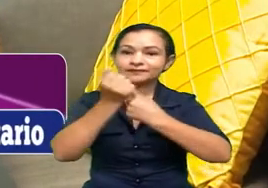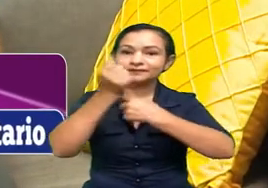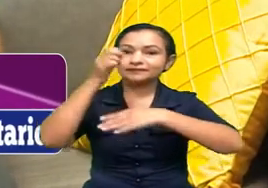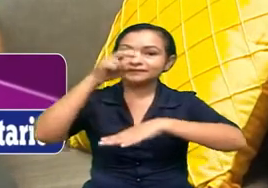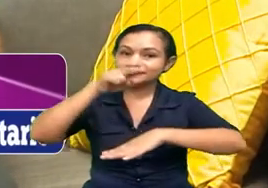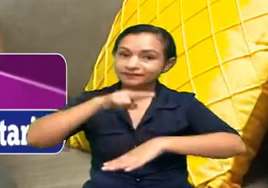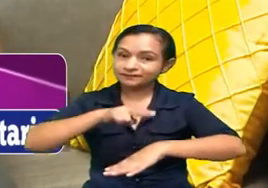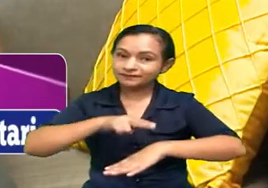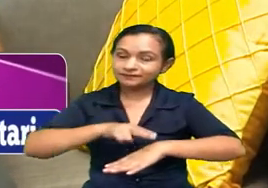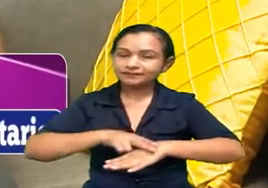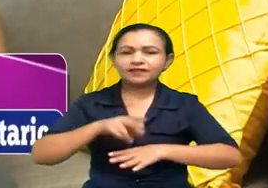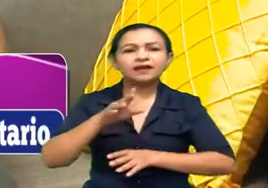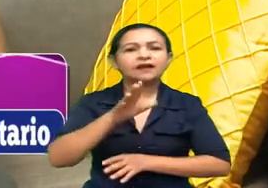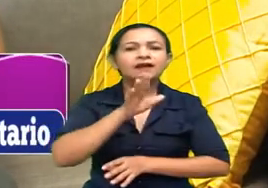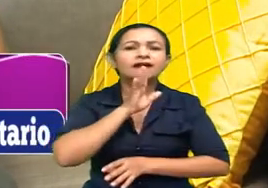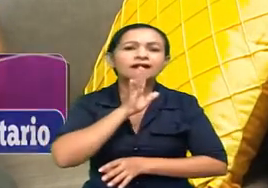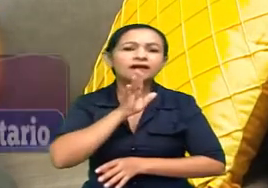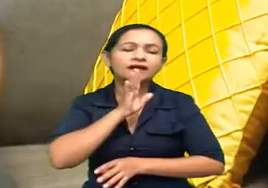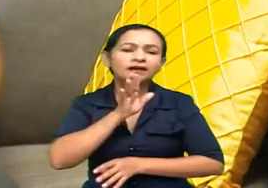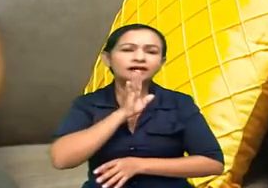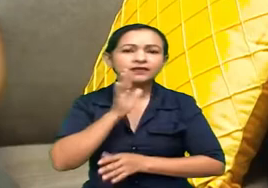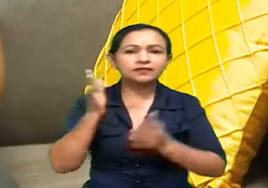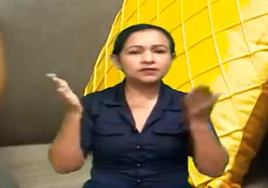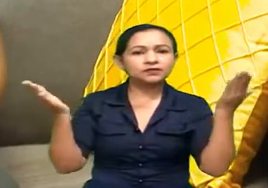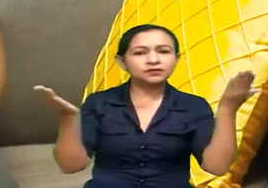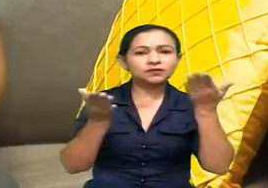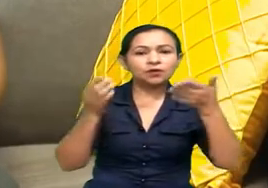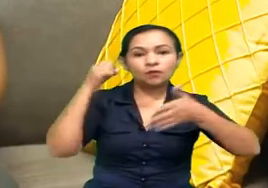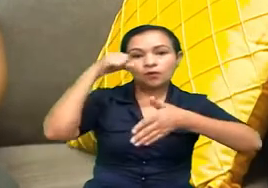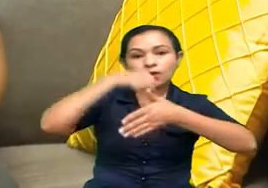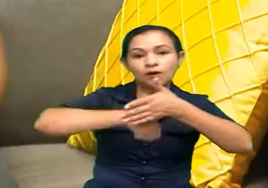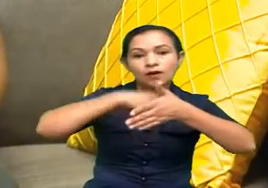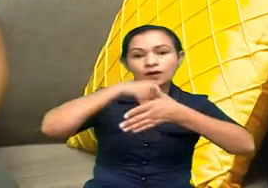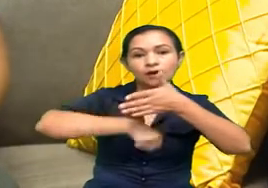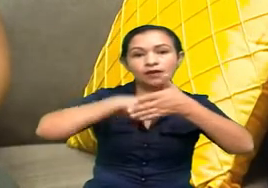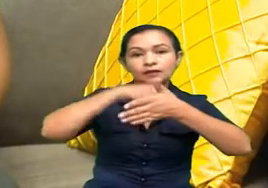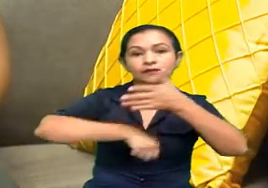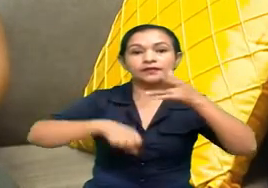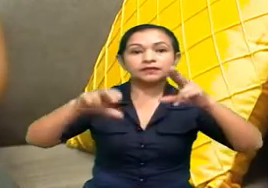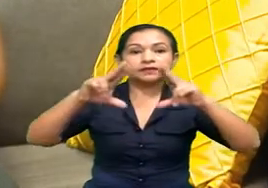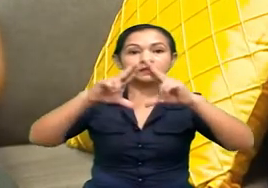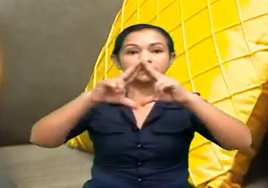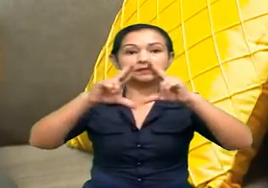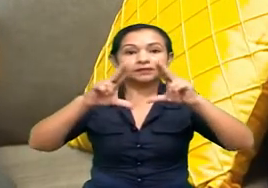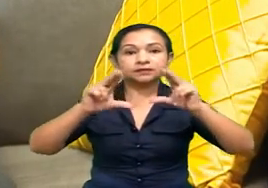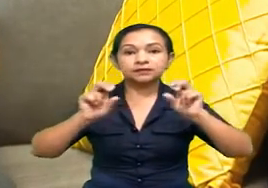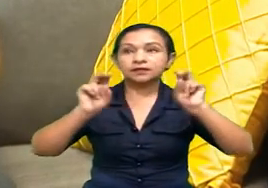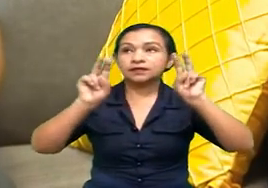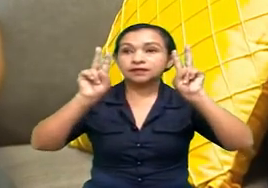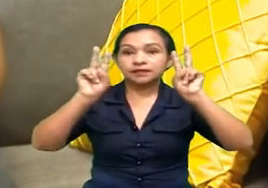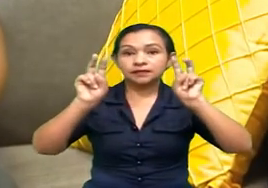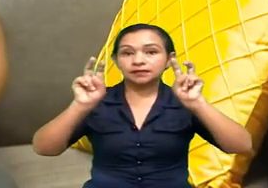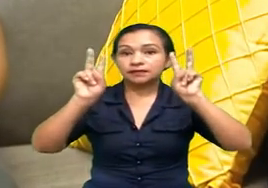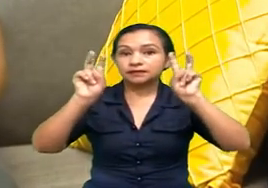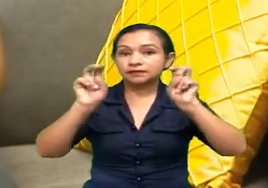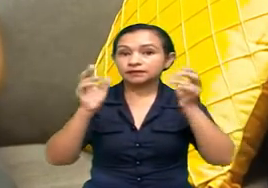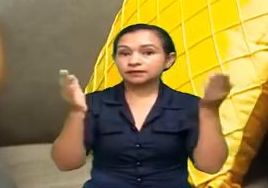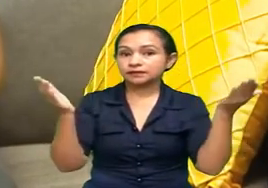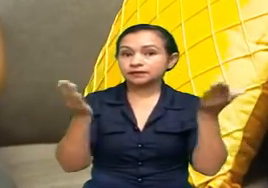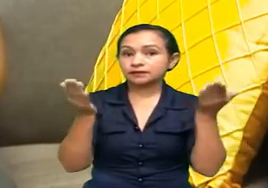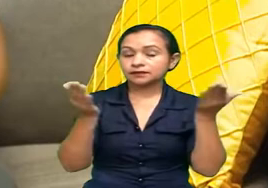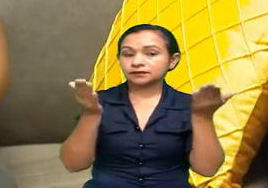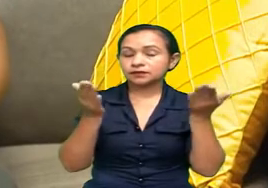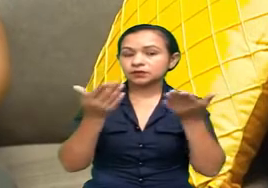el cual estaremos hablando sobre la defensa de la soberanía nacional, enmarcados un poco dentro de un